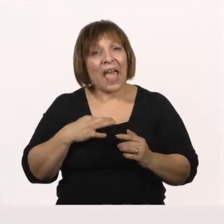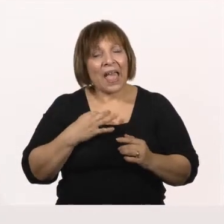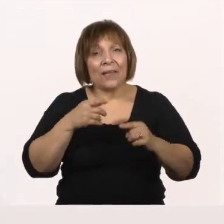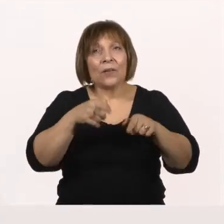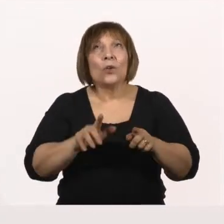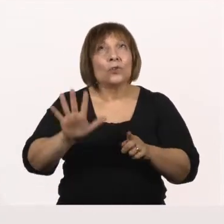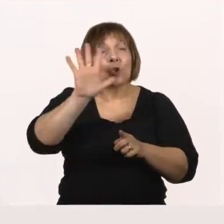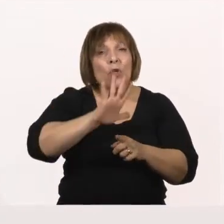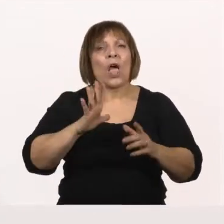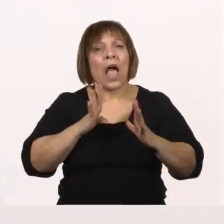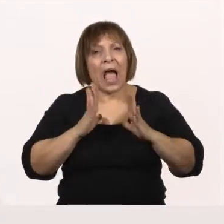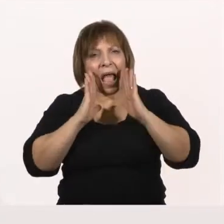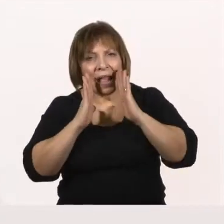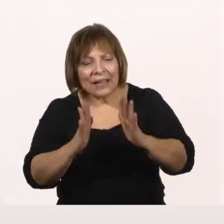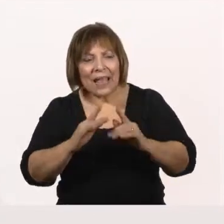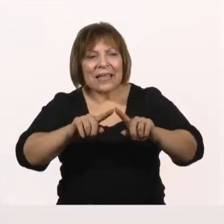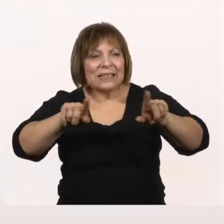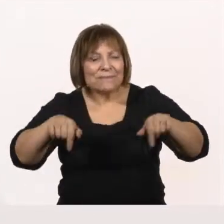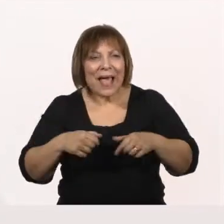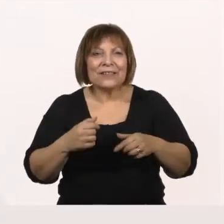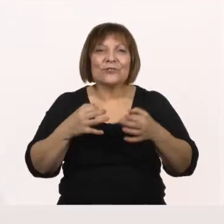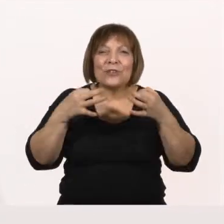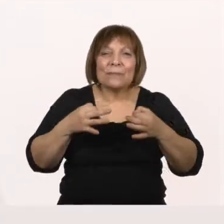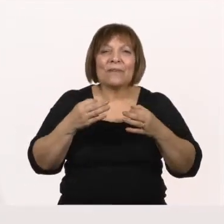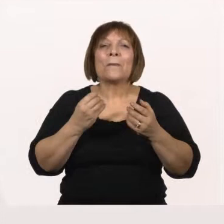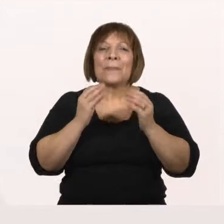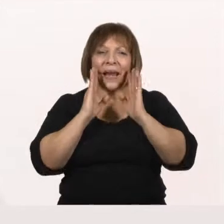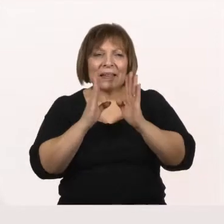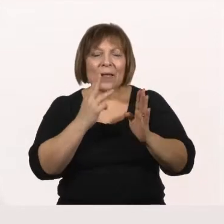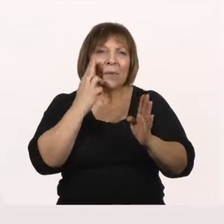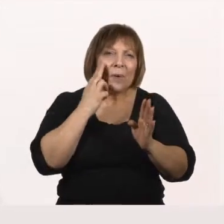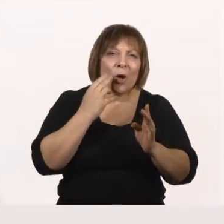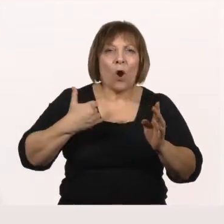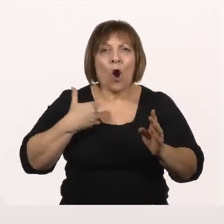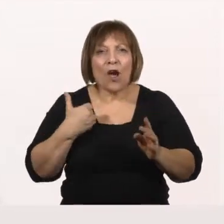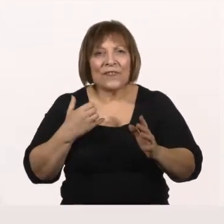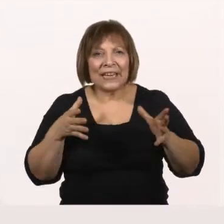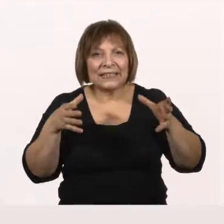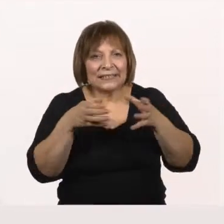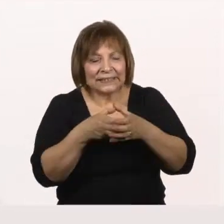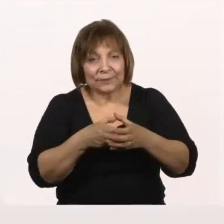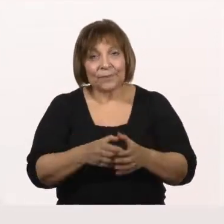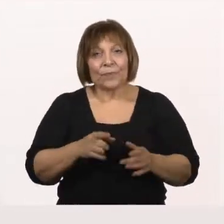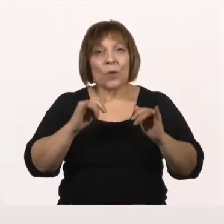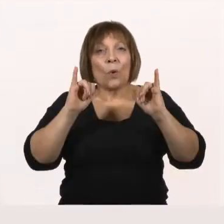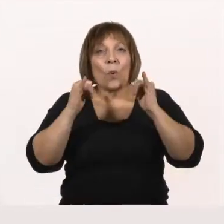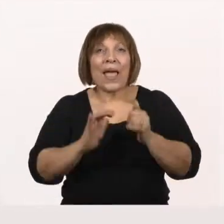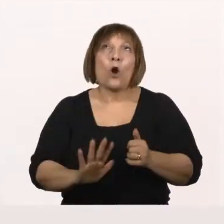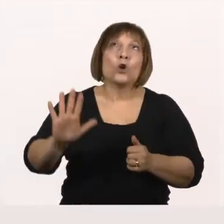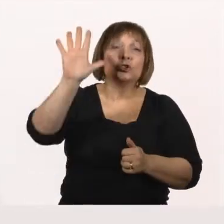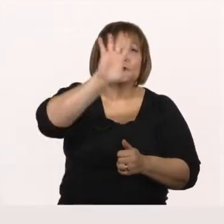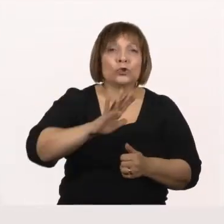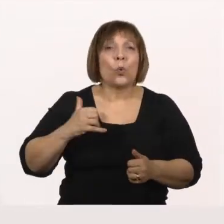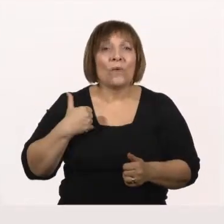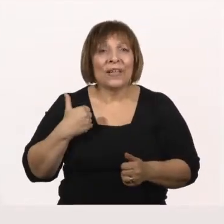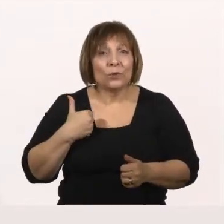Hoy, en todo el país, contamos con atención y espacios específicos para atender y ayudar a la población joven. Los Juegos